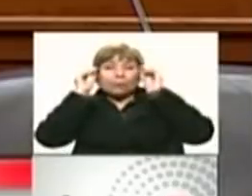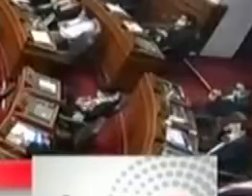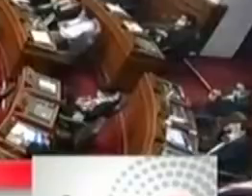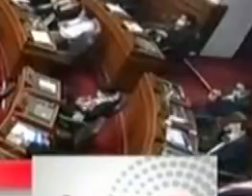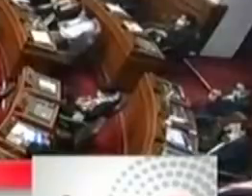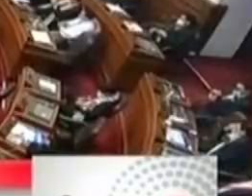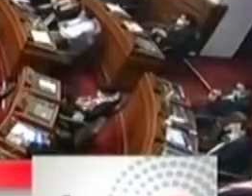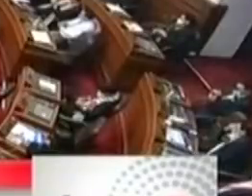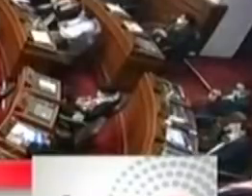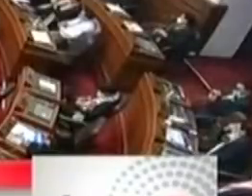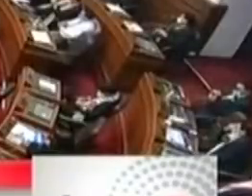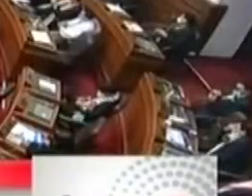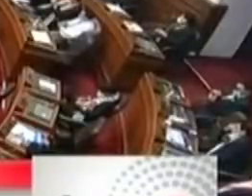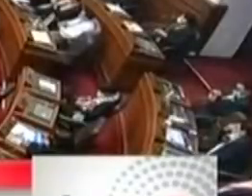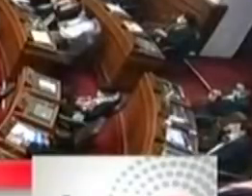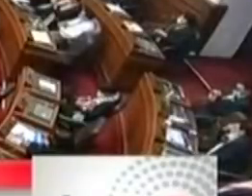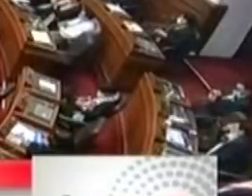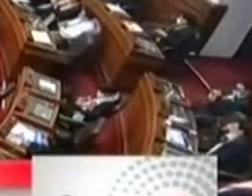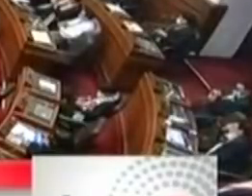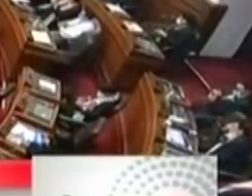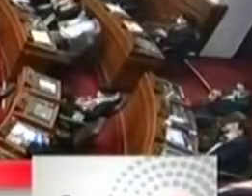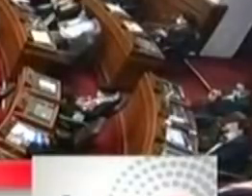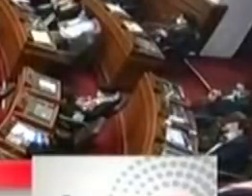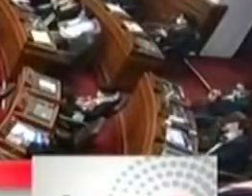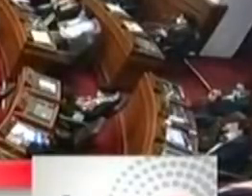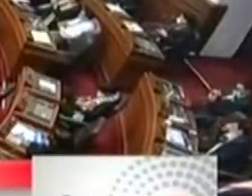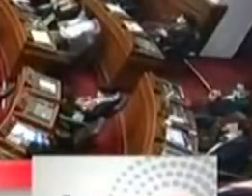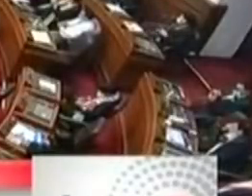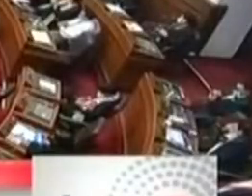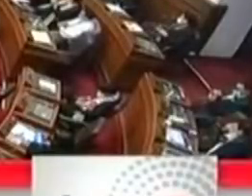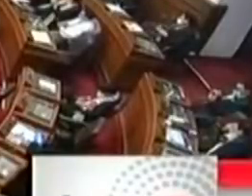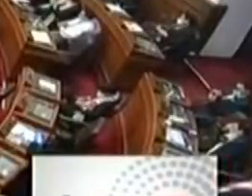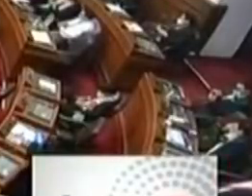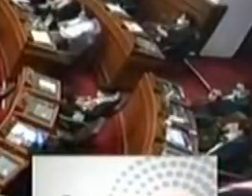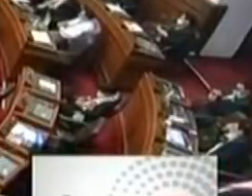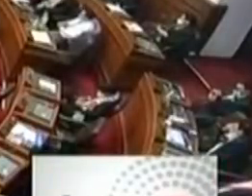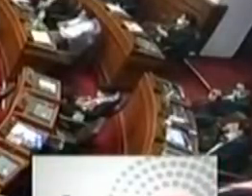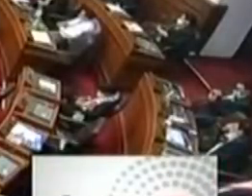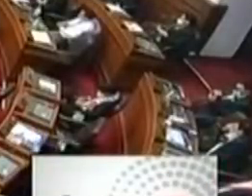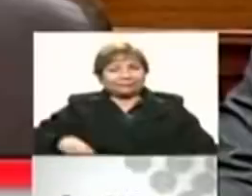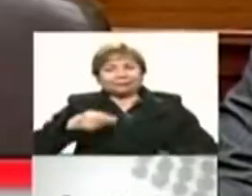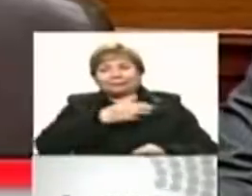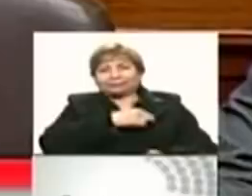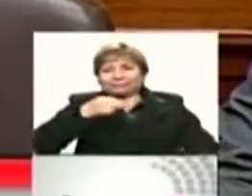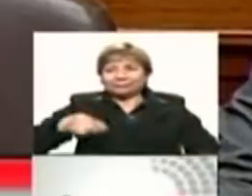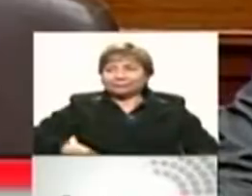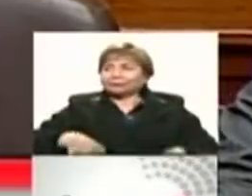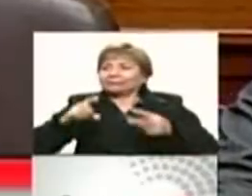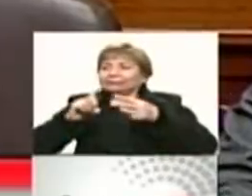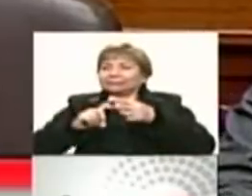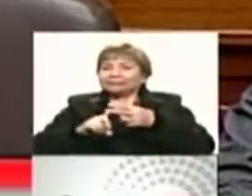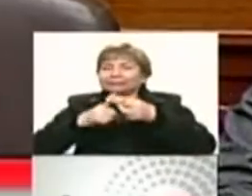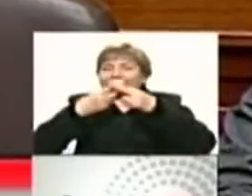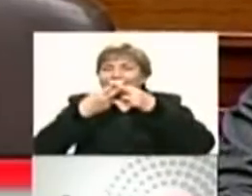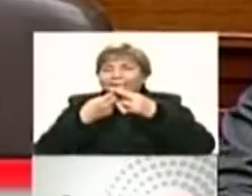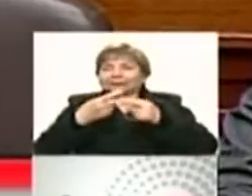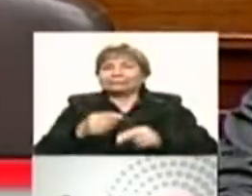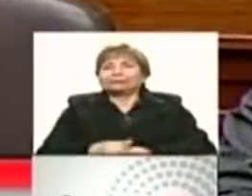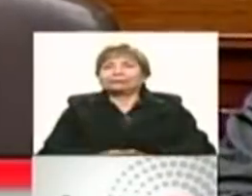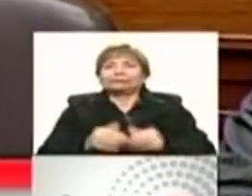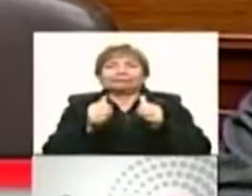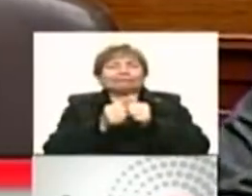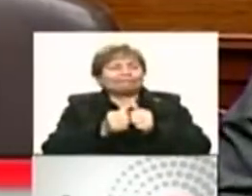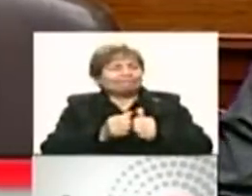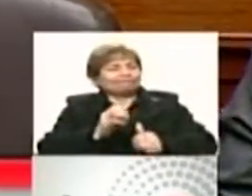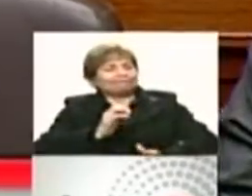que se genere más tarde, de que no nos llame la atención si no vemos a congresistas presentes,